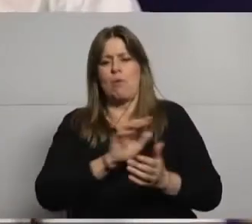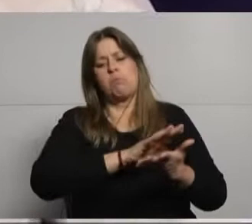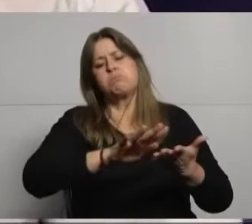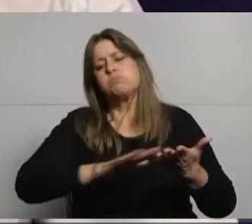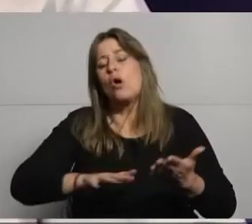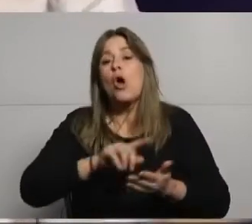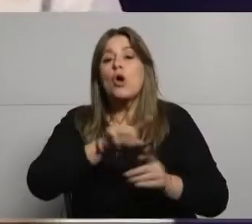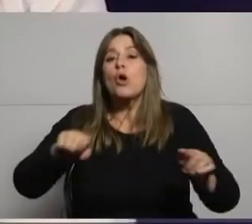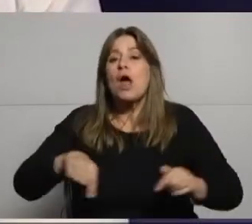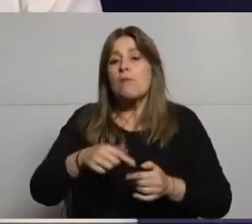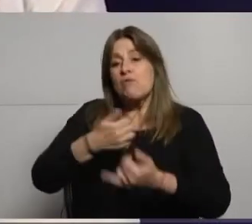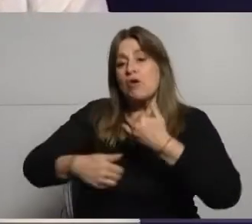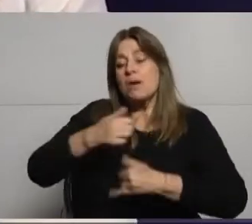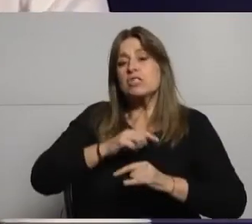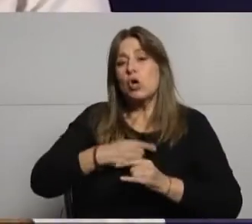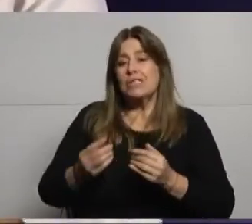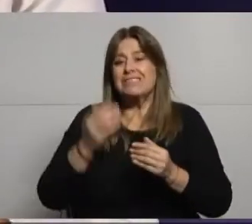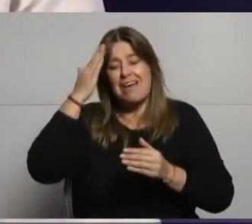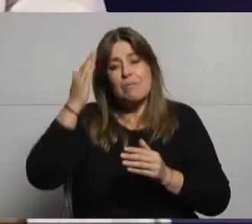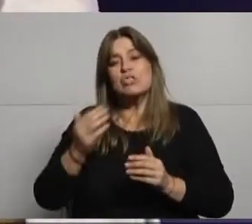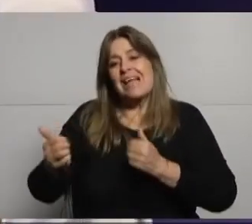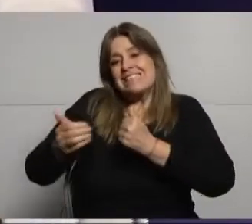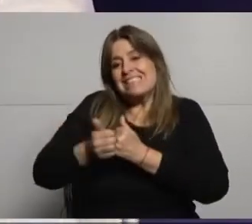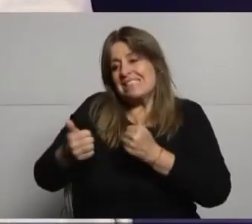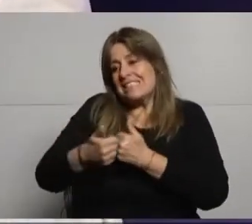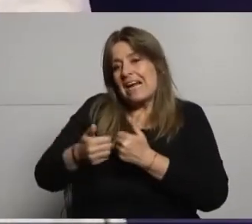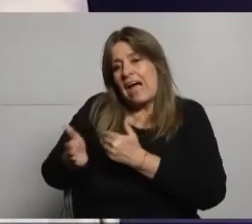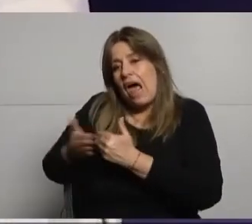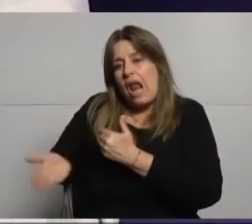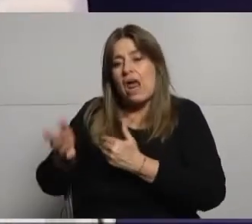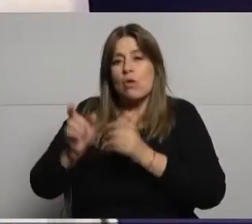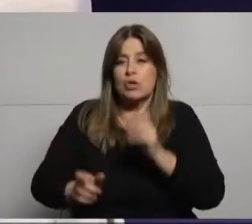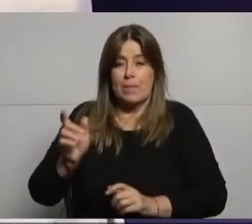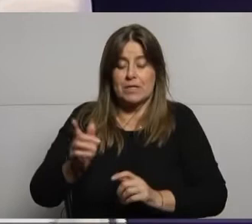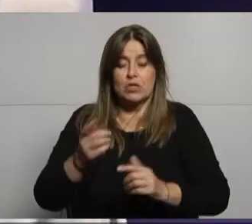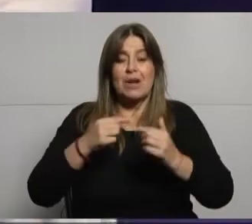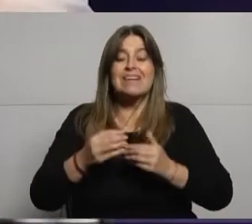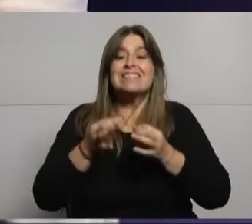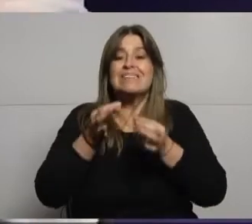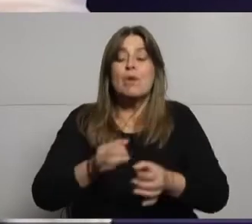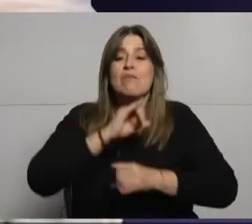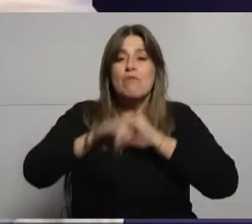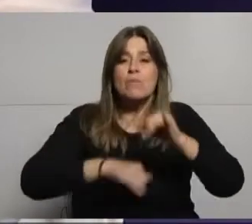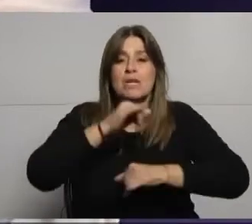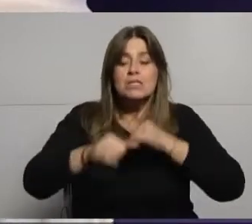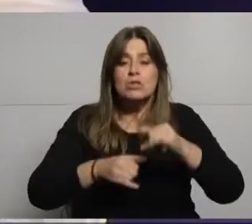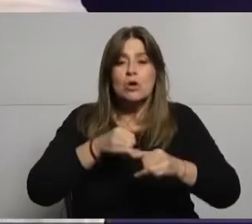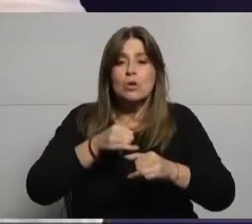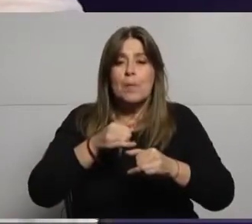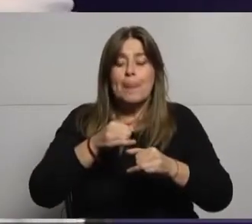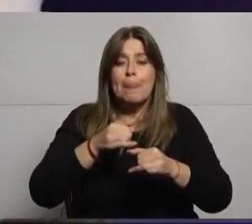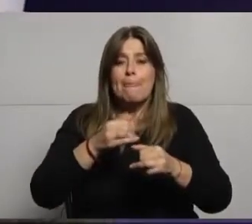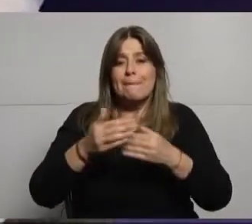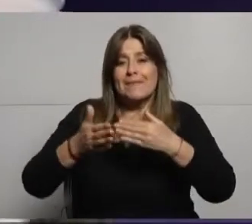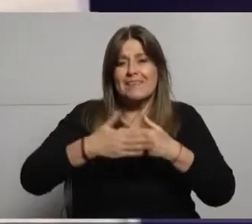estuvimos cerca. Entonces, lo siguiente que se nos ocurre es decir, bueno, llevemos la información